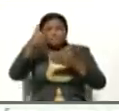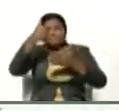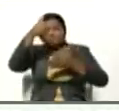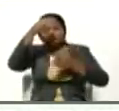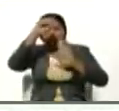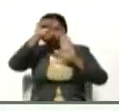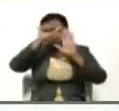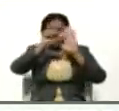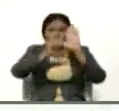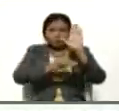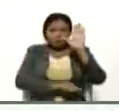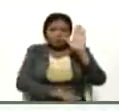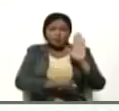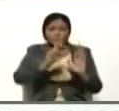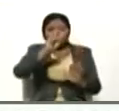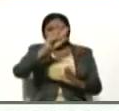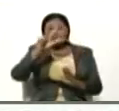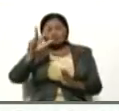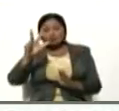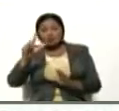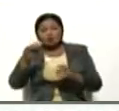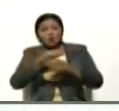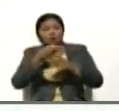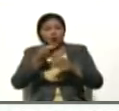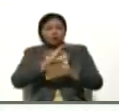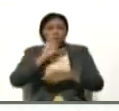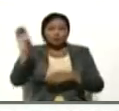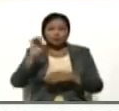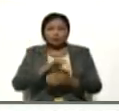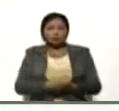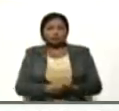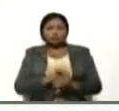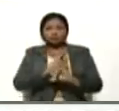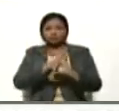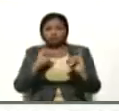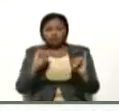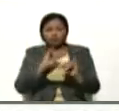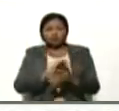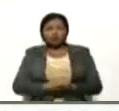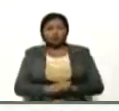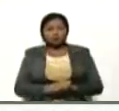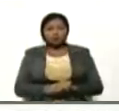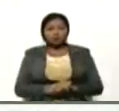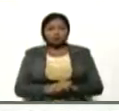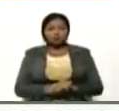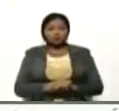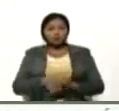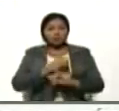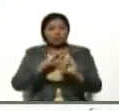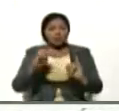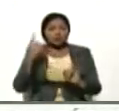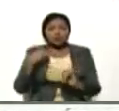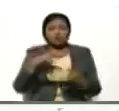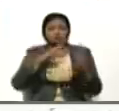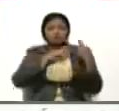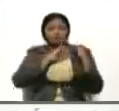candidatas a las 23 gobernaciones del país. Ya los tenemos. Ya los tenemos.